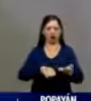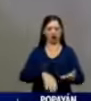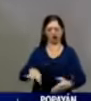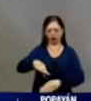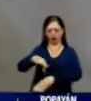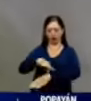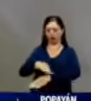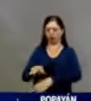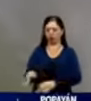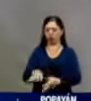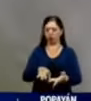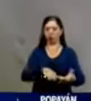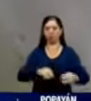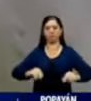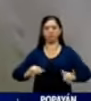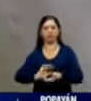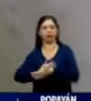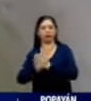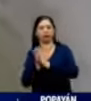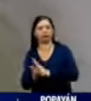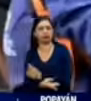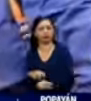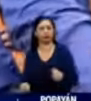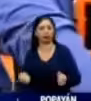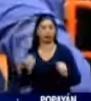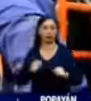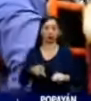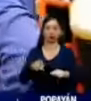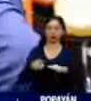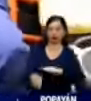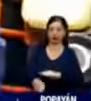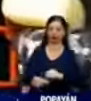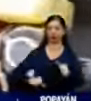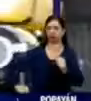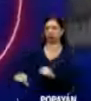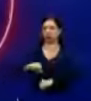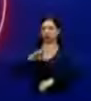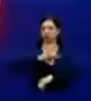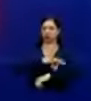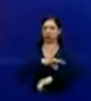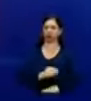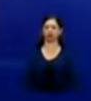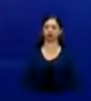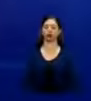insectos y en esa fase larvaria y poder así interrumpir el ciclo del zancudo transmisor.